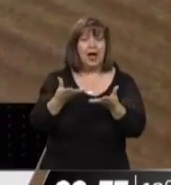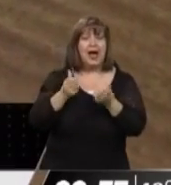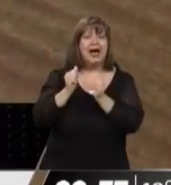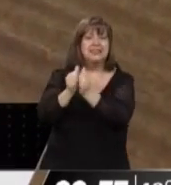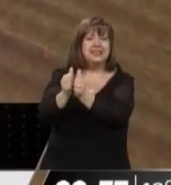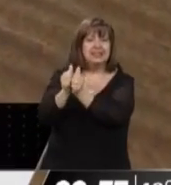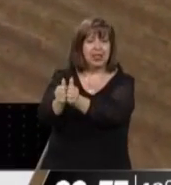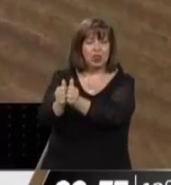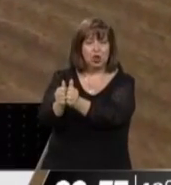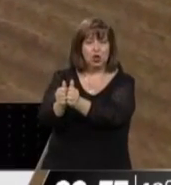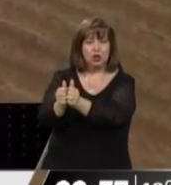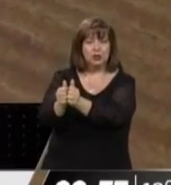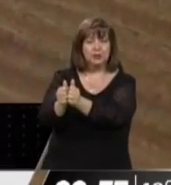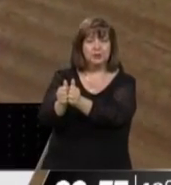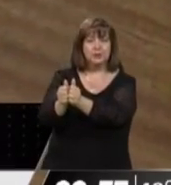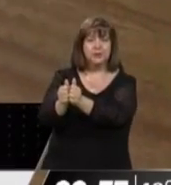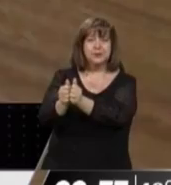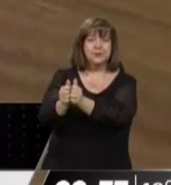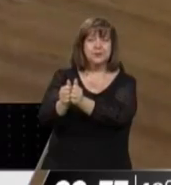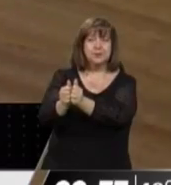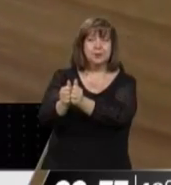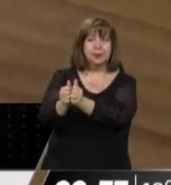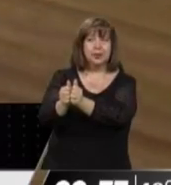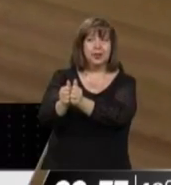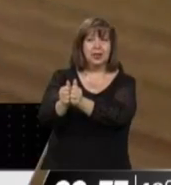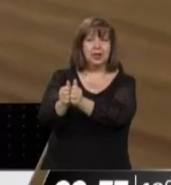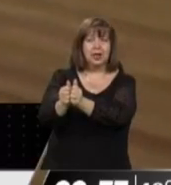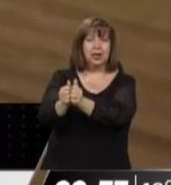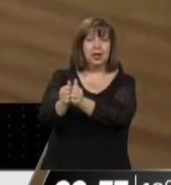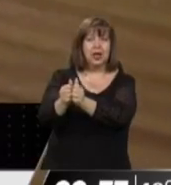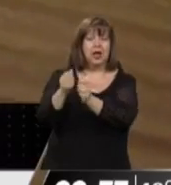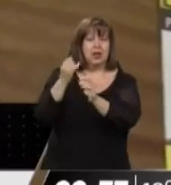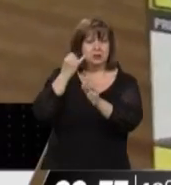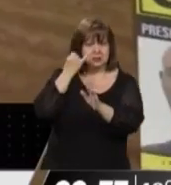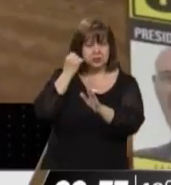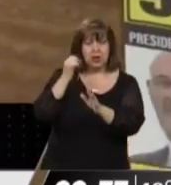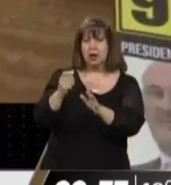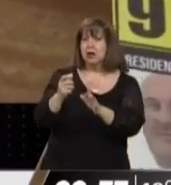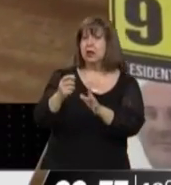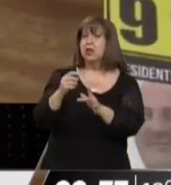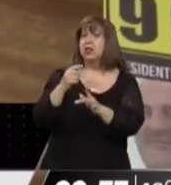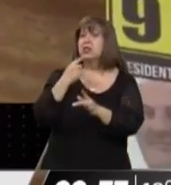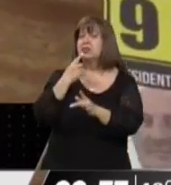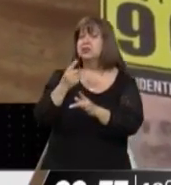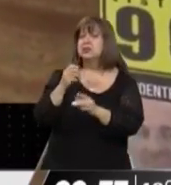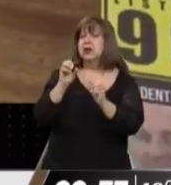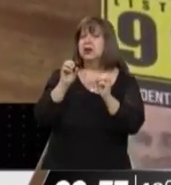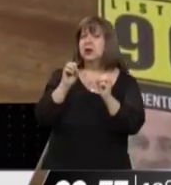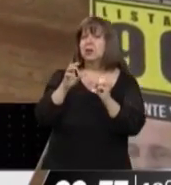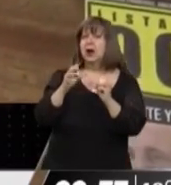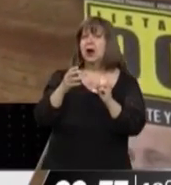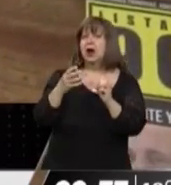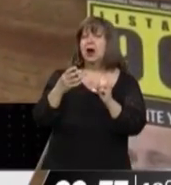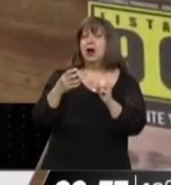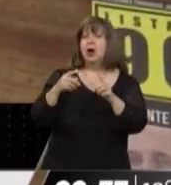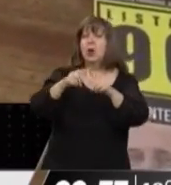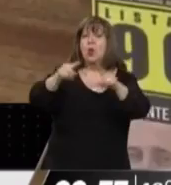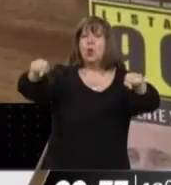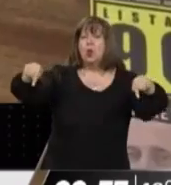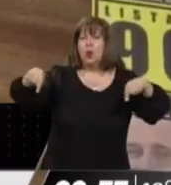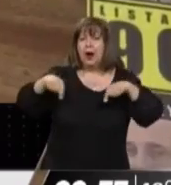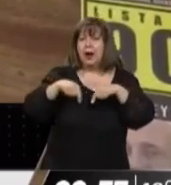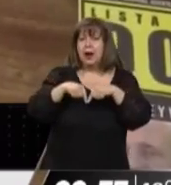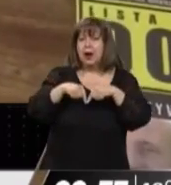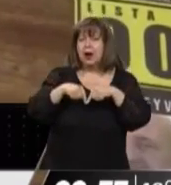bien Este ahí nosotros tenemos regulado lo que se denomina el cuarto oscuro